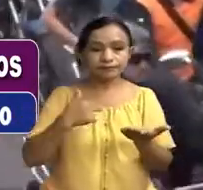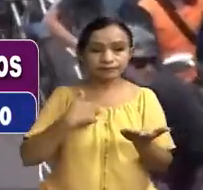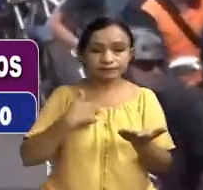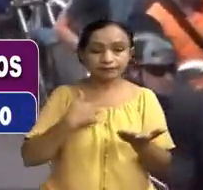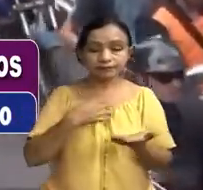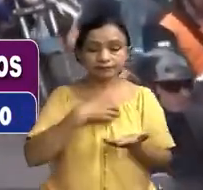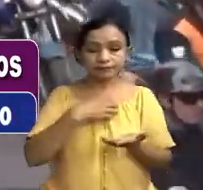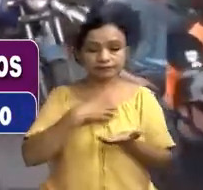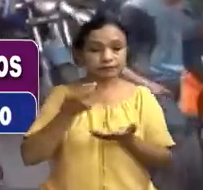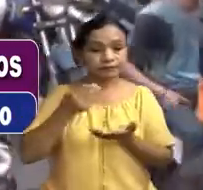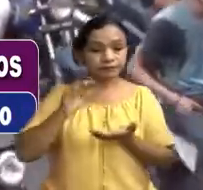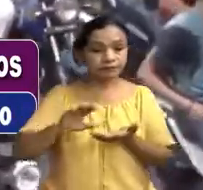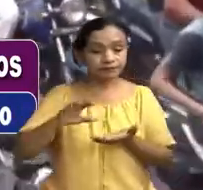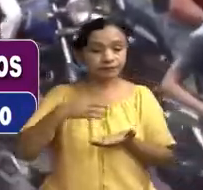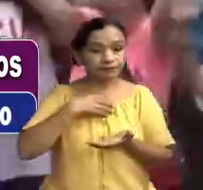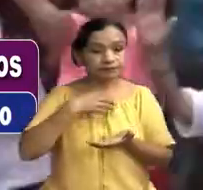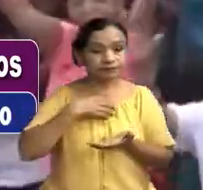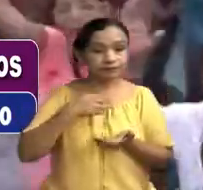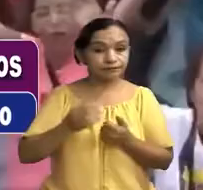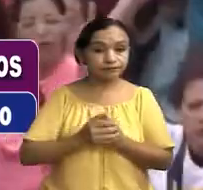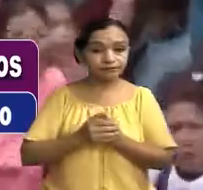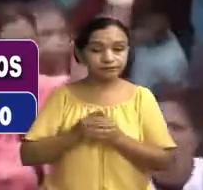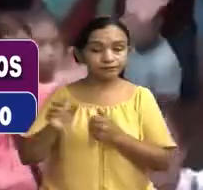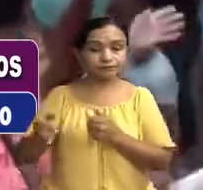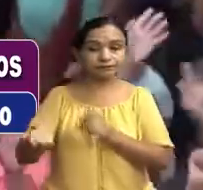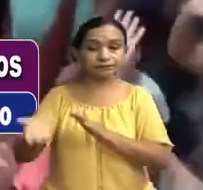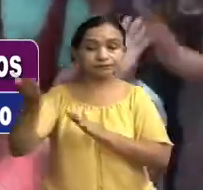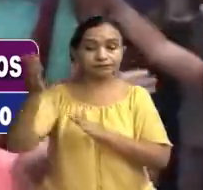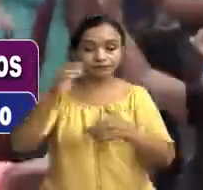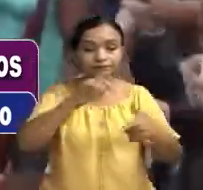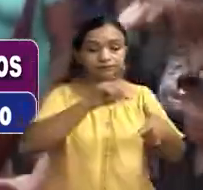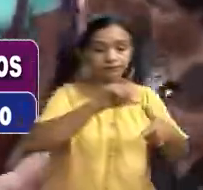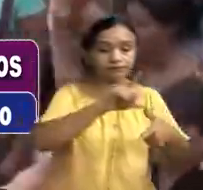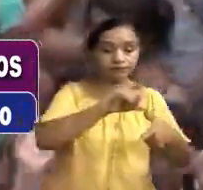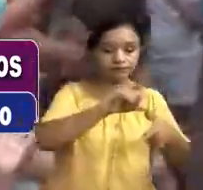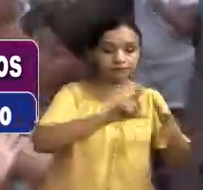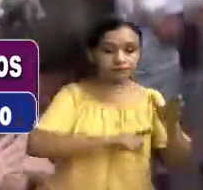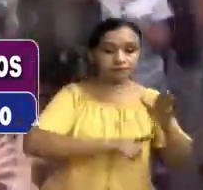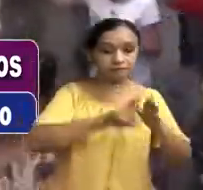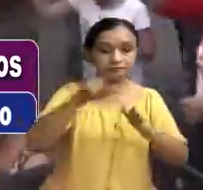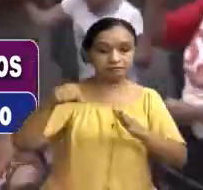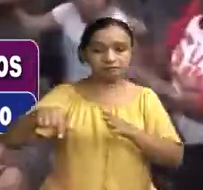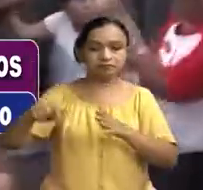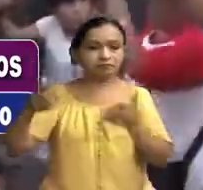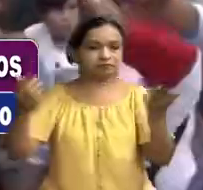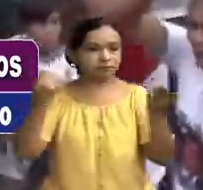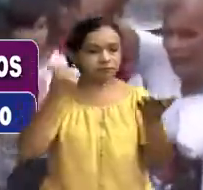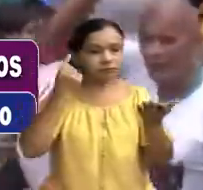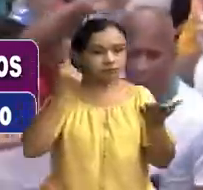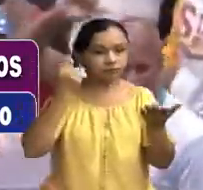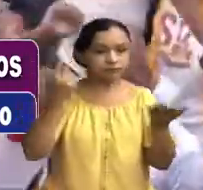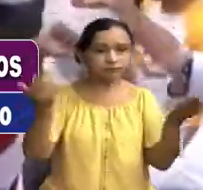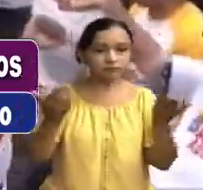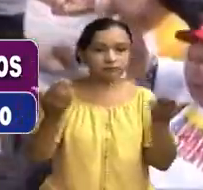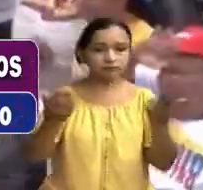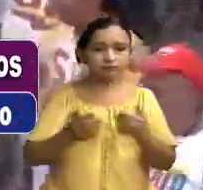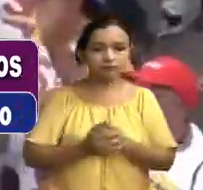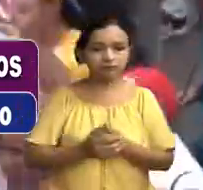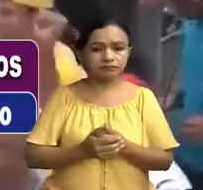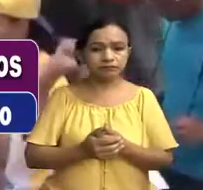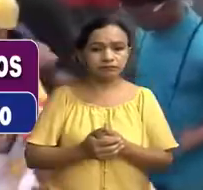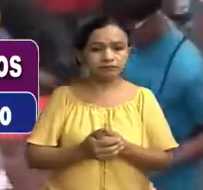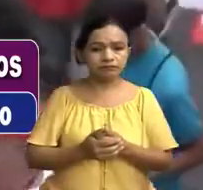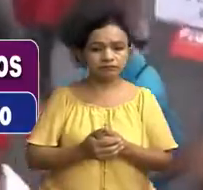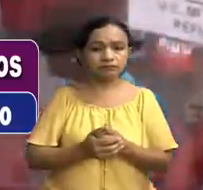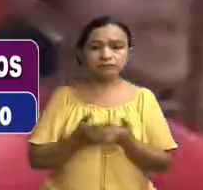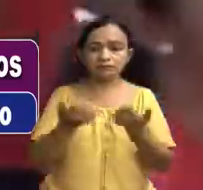para ellos, mientras ellos decaían, América Latina progresaba. Entender un poquito eso. Y lo otro que le quiero consultar con respecto al